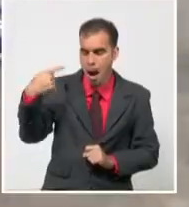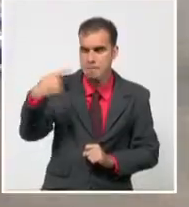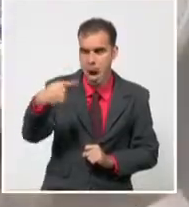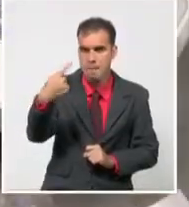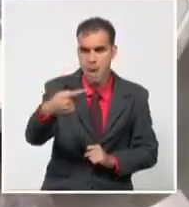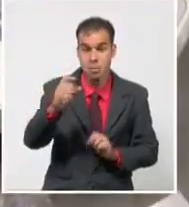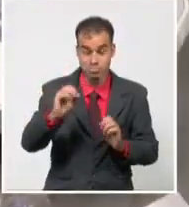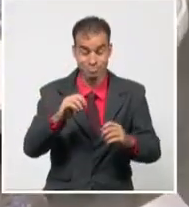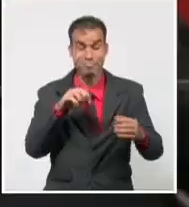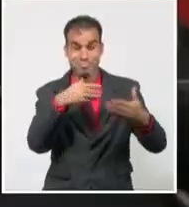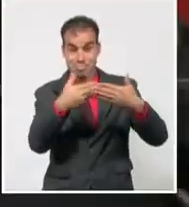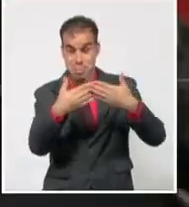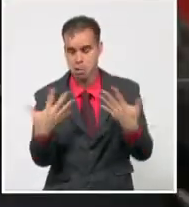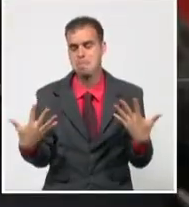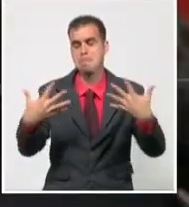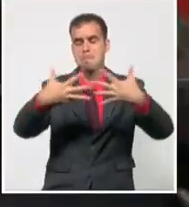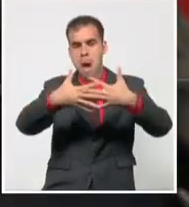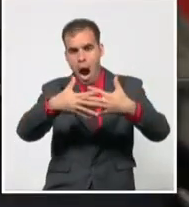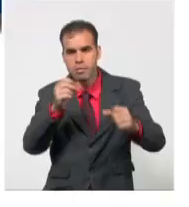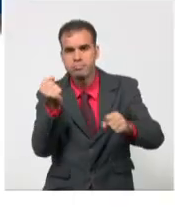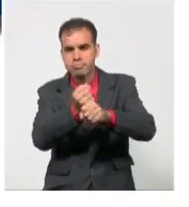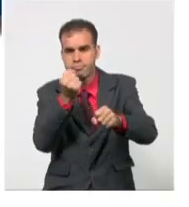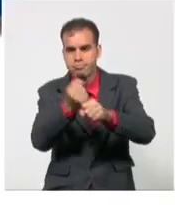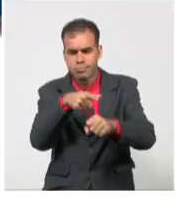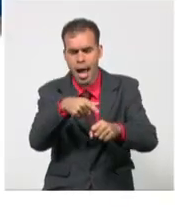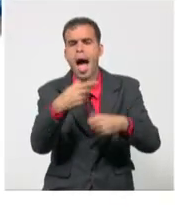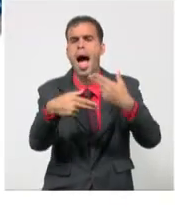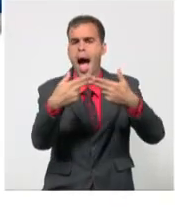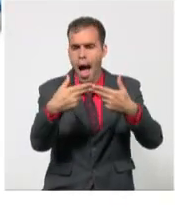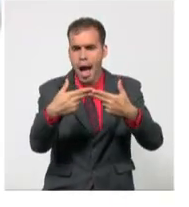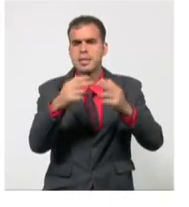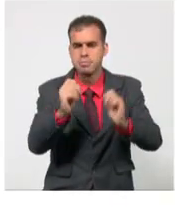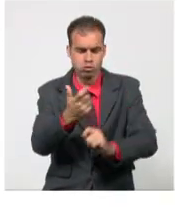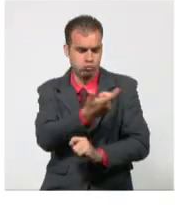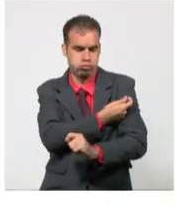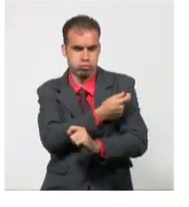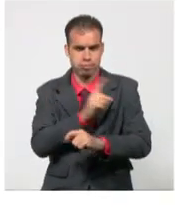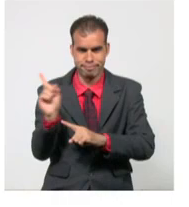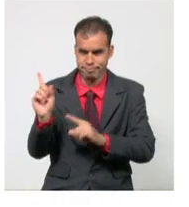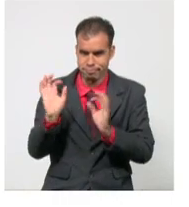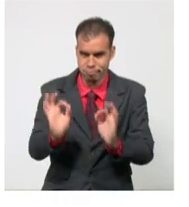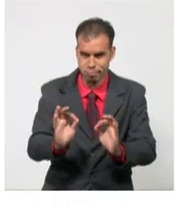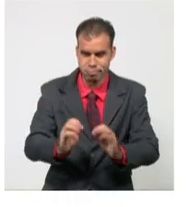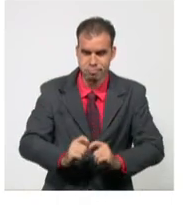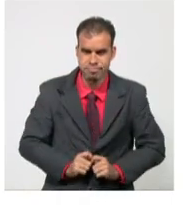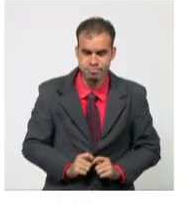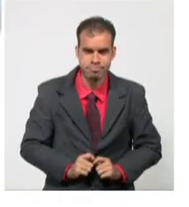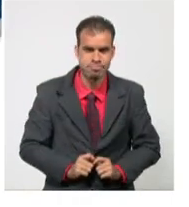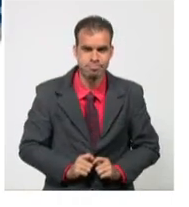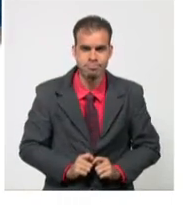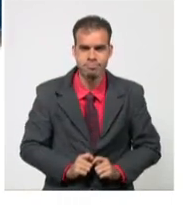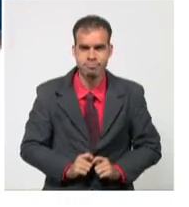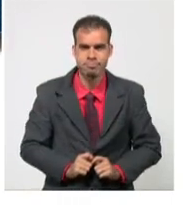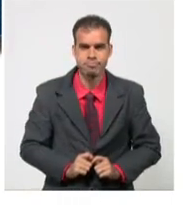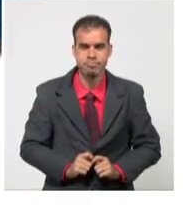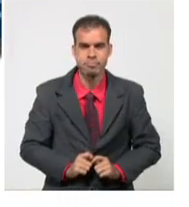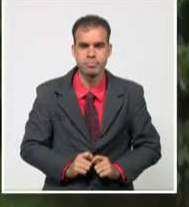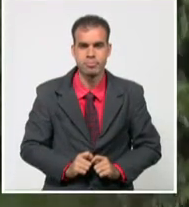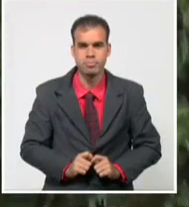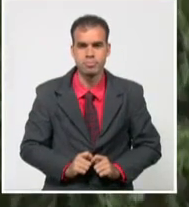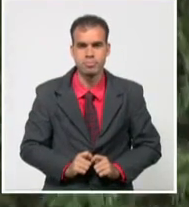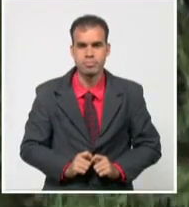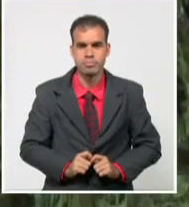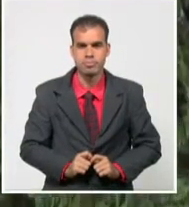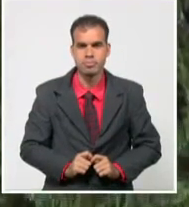esta empresa india que desarrolla y produce también el itolizumab. Es una colaboración en la que no solo ha estado